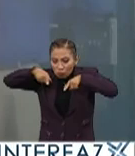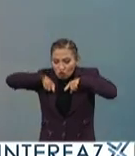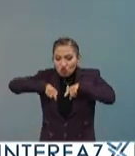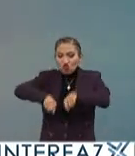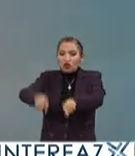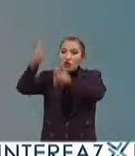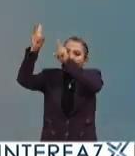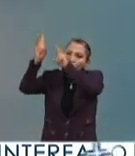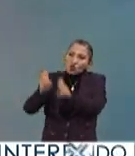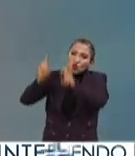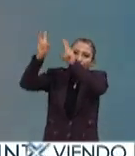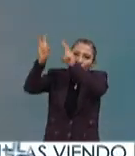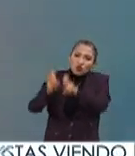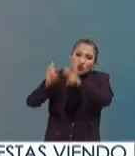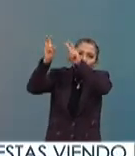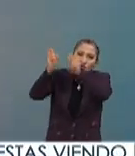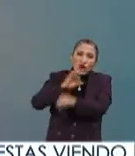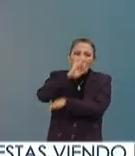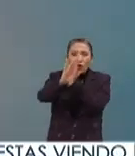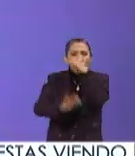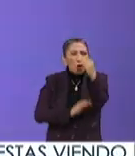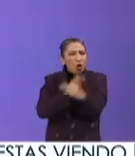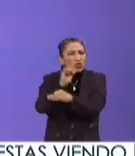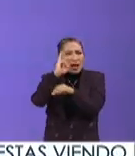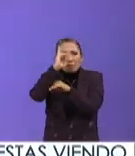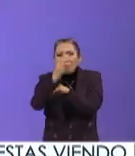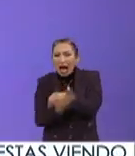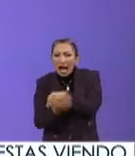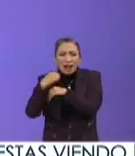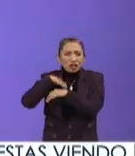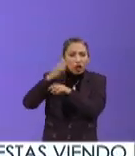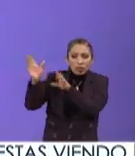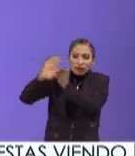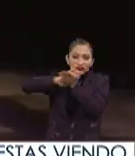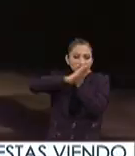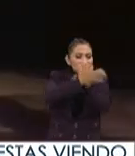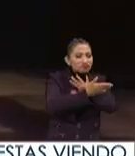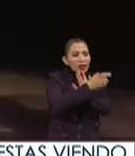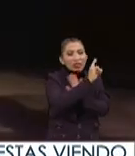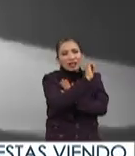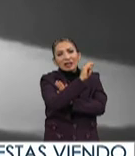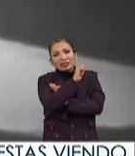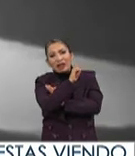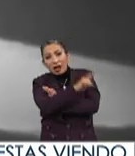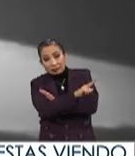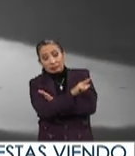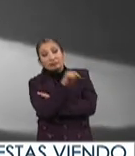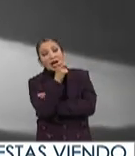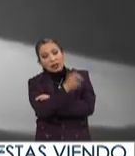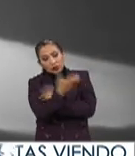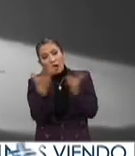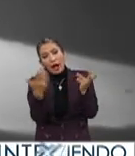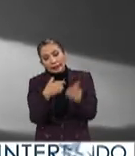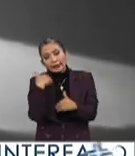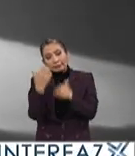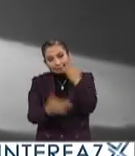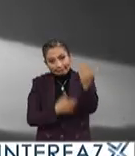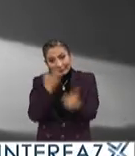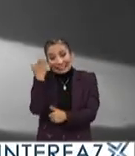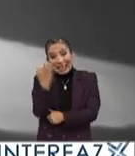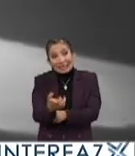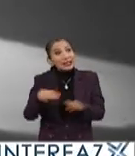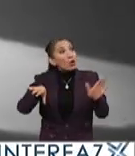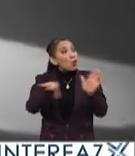tiempo, descargando todas esas imágenes a formatos digitales. Y eso es lo que se va a llevar a cabo en